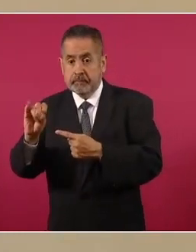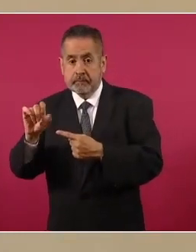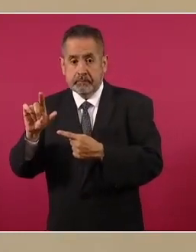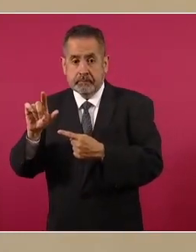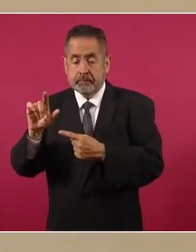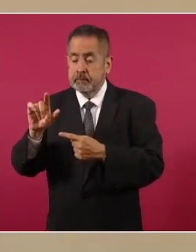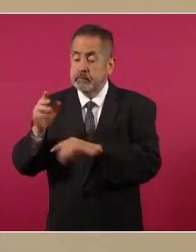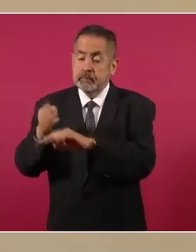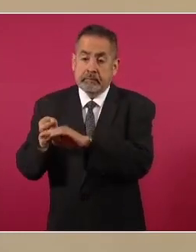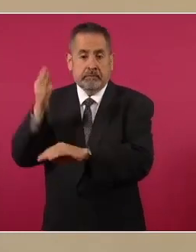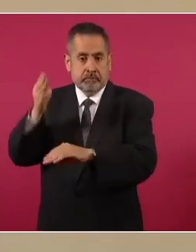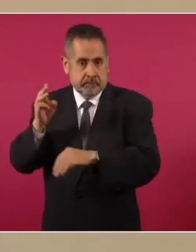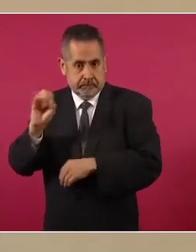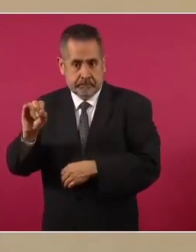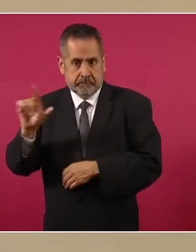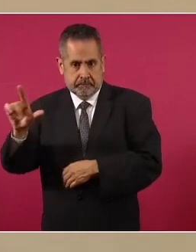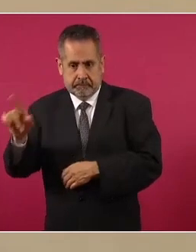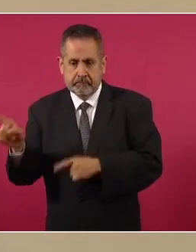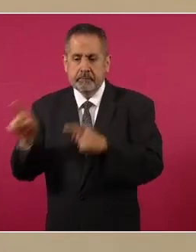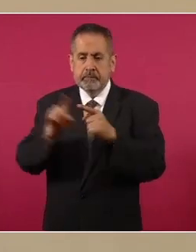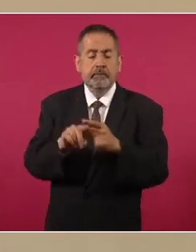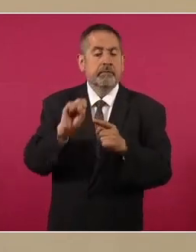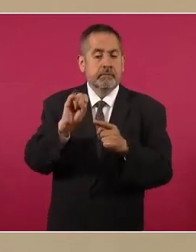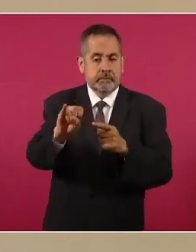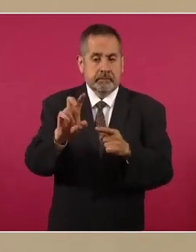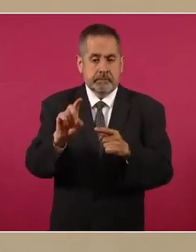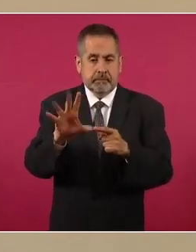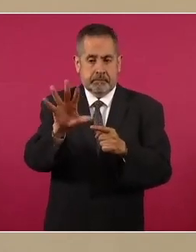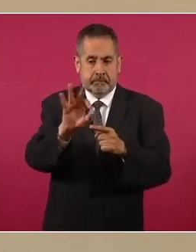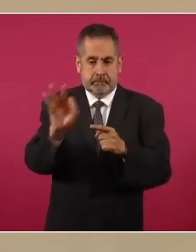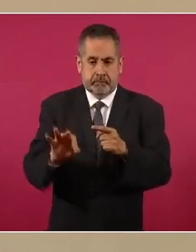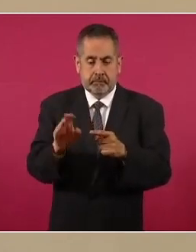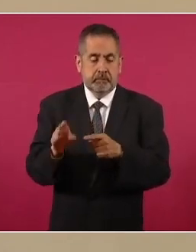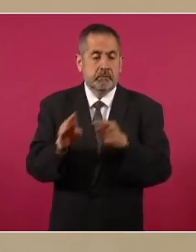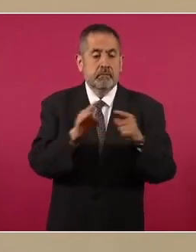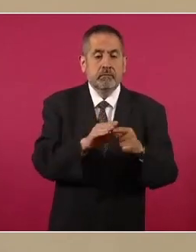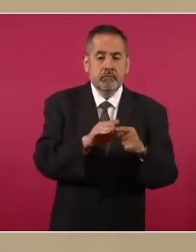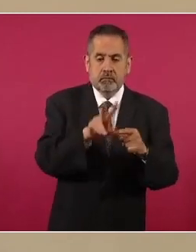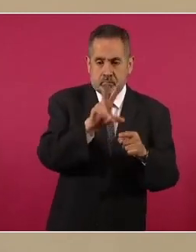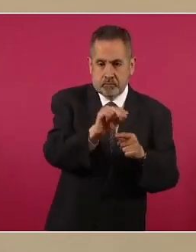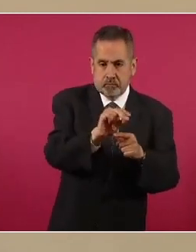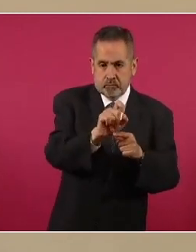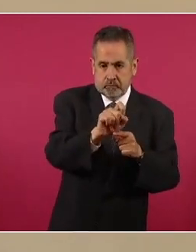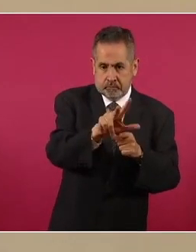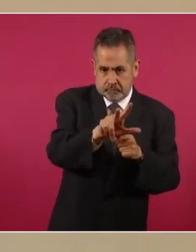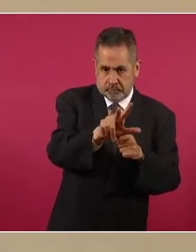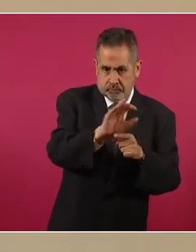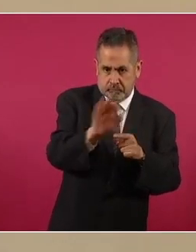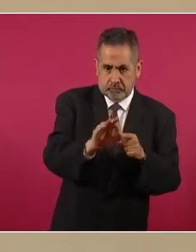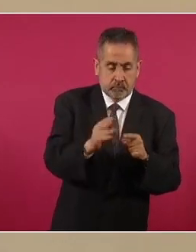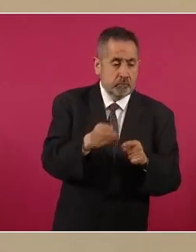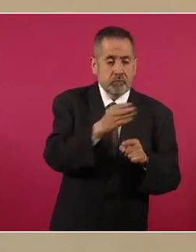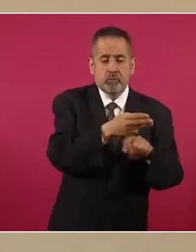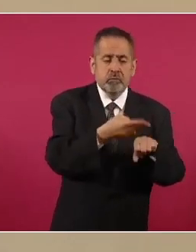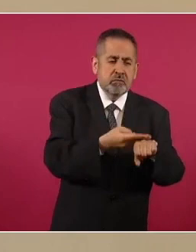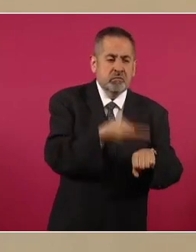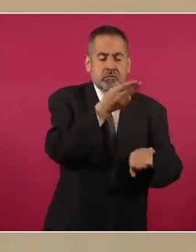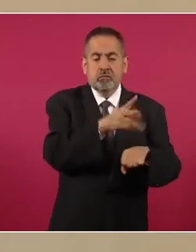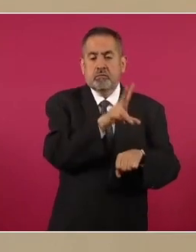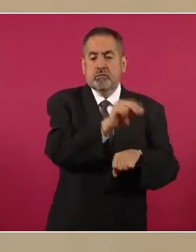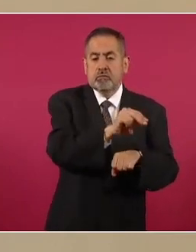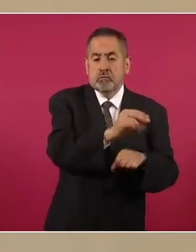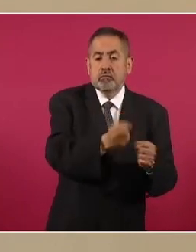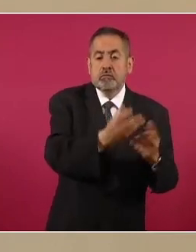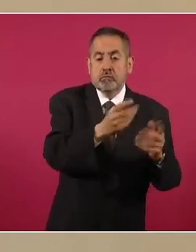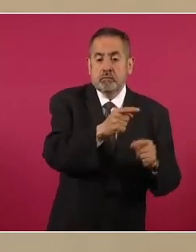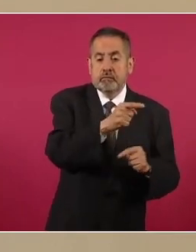muy a favor, 35 a favor, 28 en contra, muy en